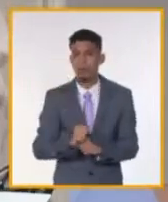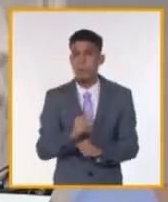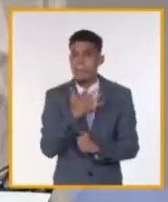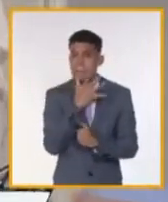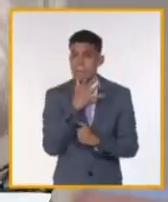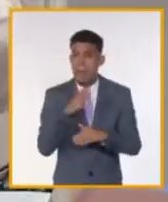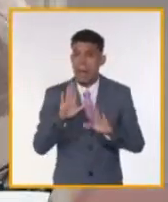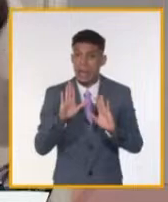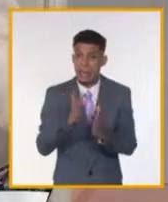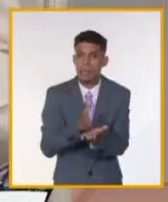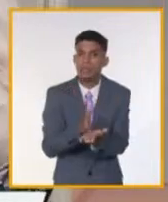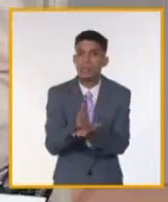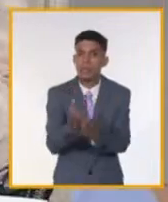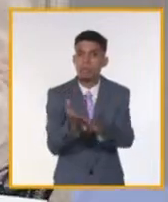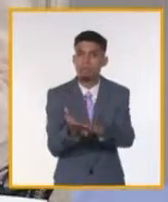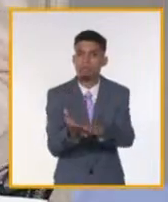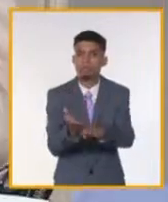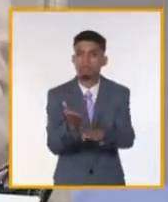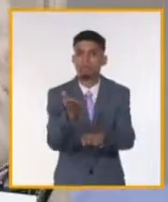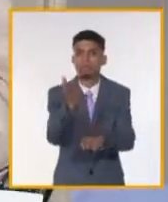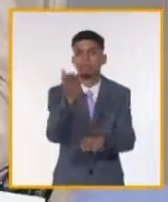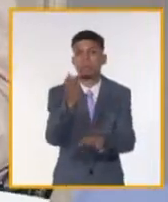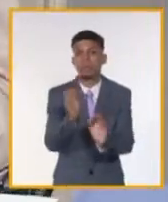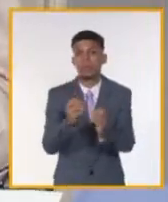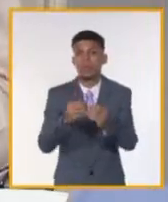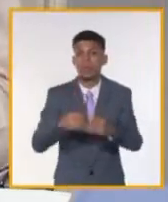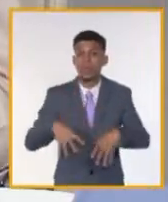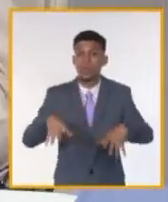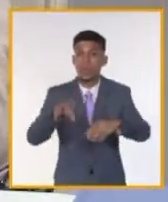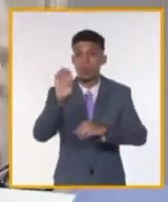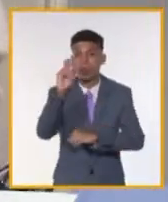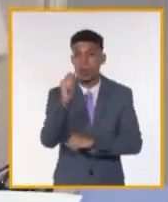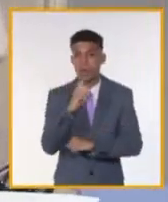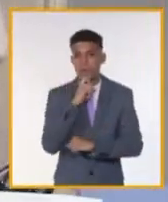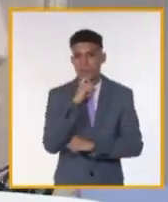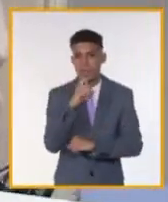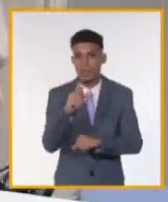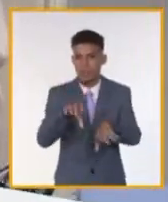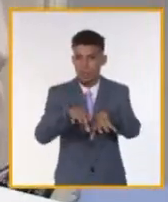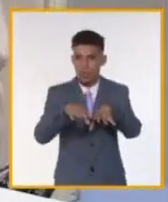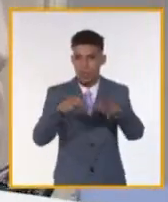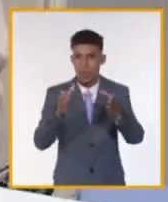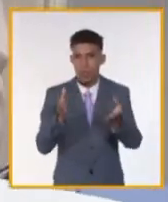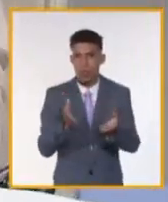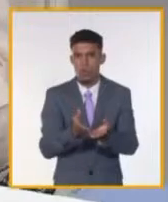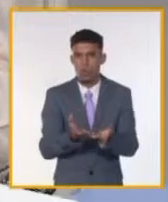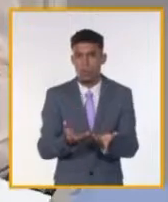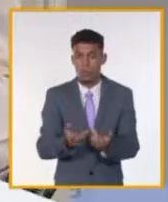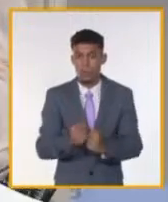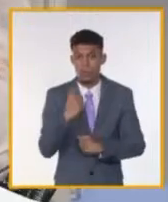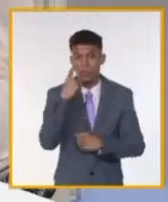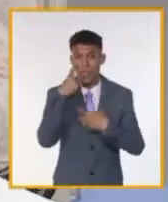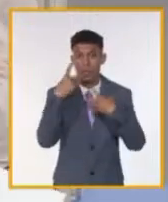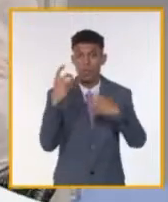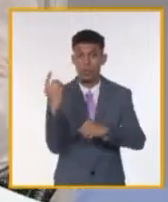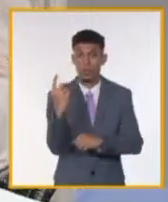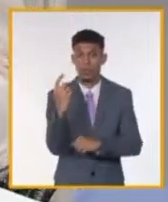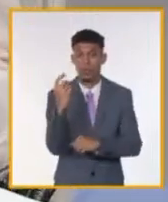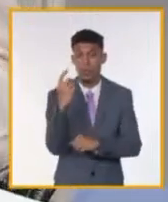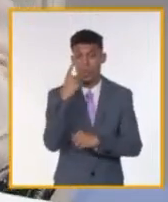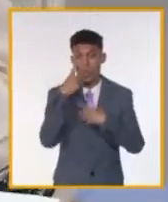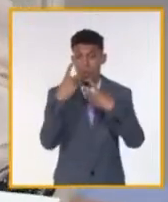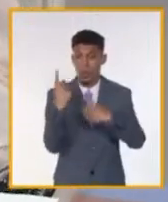seguir creciendo en el contexto económico de la crisis internacional en que estamos viviendo, y sería muy provechoso para nuestra organización y para el